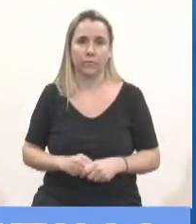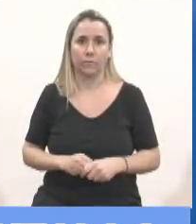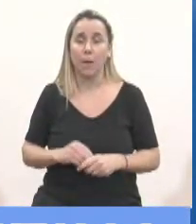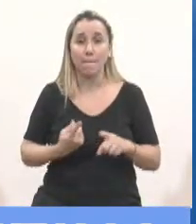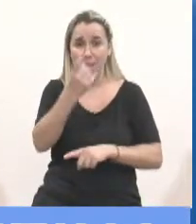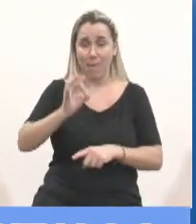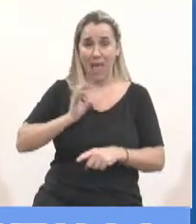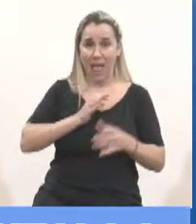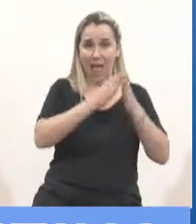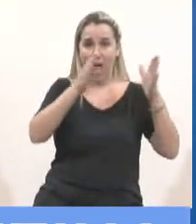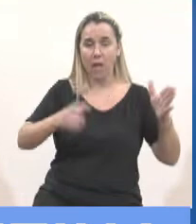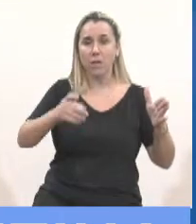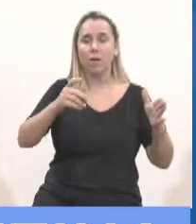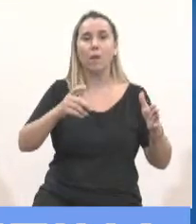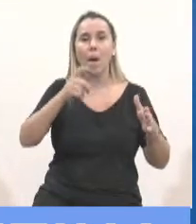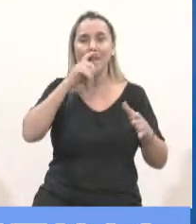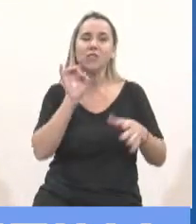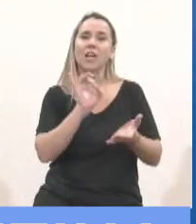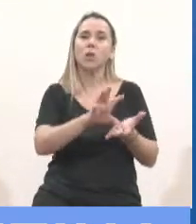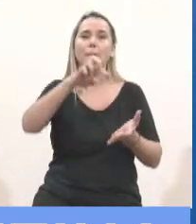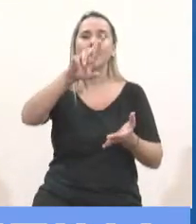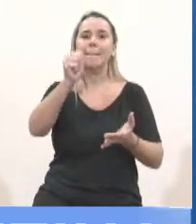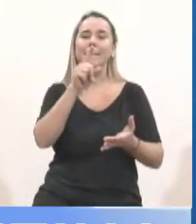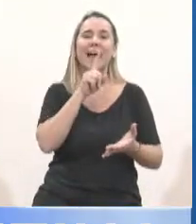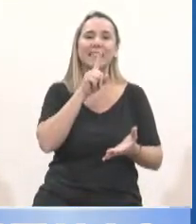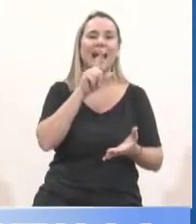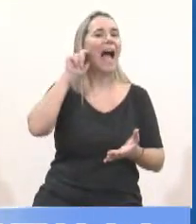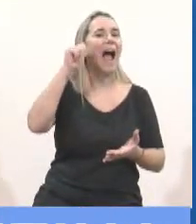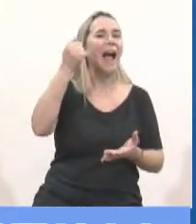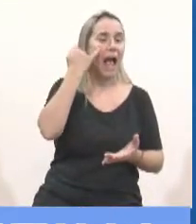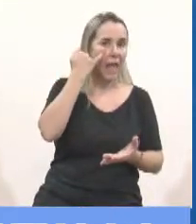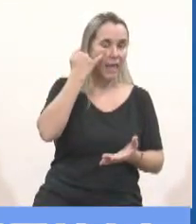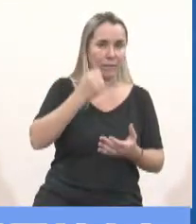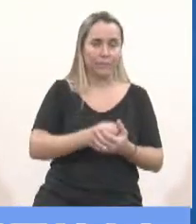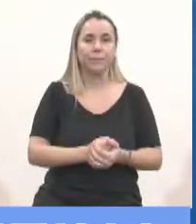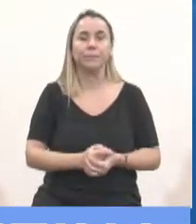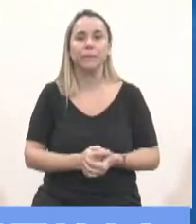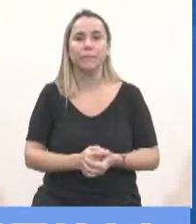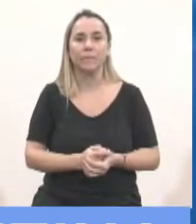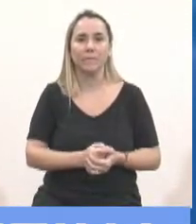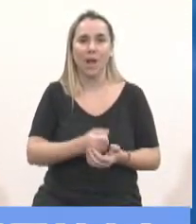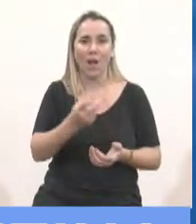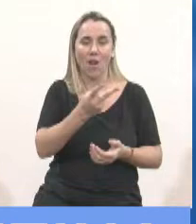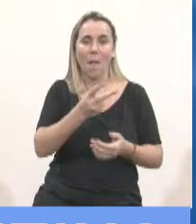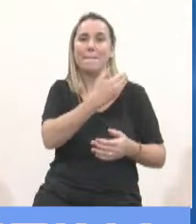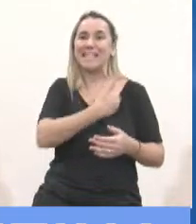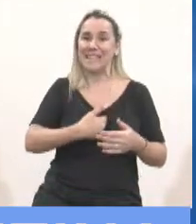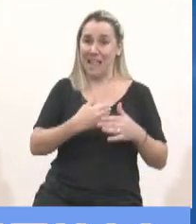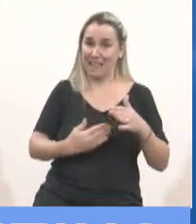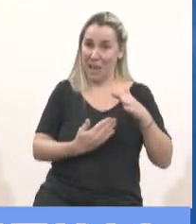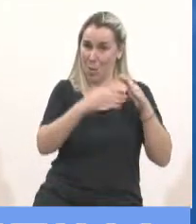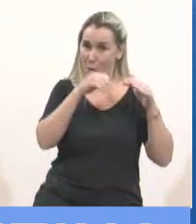El primer año Macri ya le echó a Prat Gay, porque ahí hubo una dupla, Prat Gay y el presidente del Banco Central,